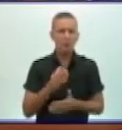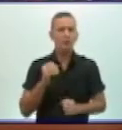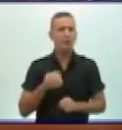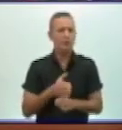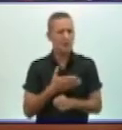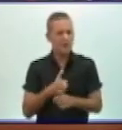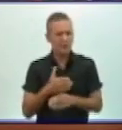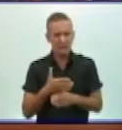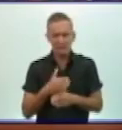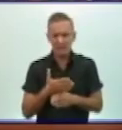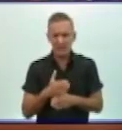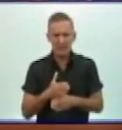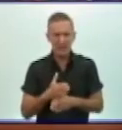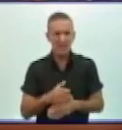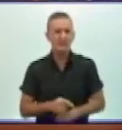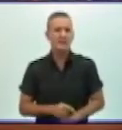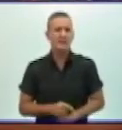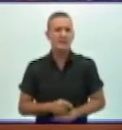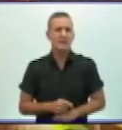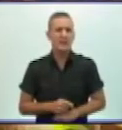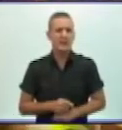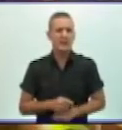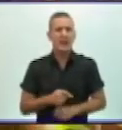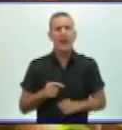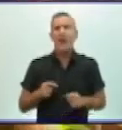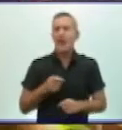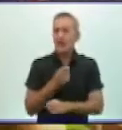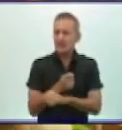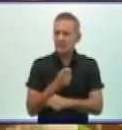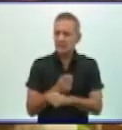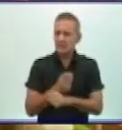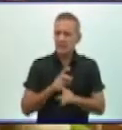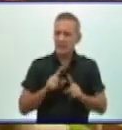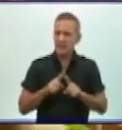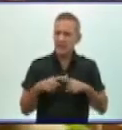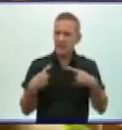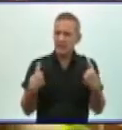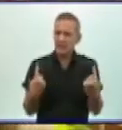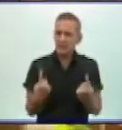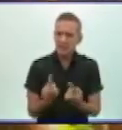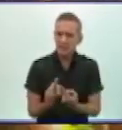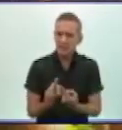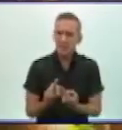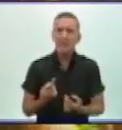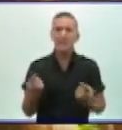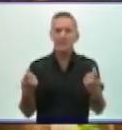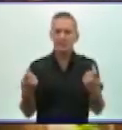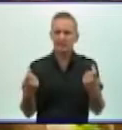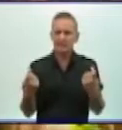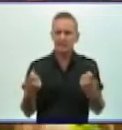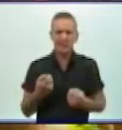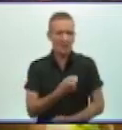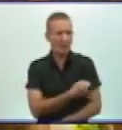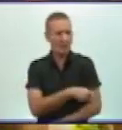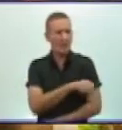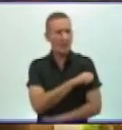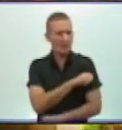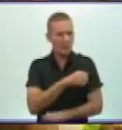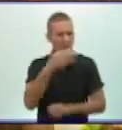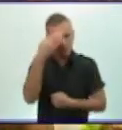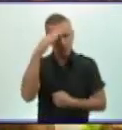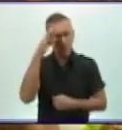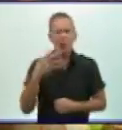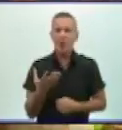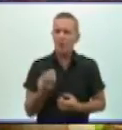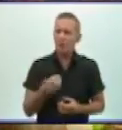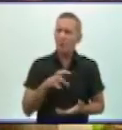básica, de enseñanza general, tratando de llevar la educación que tanto necesitaba el pueblo de Cuba a todos los obreros en La Habana, y hay muchos lugares que